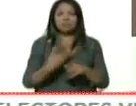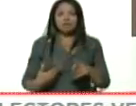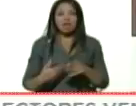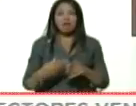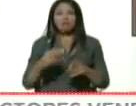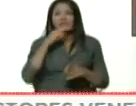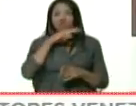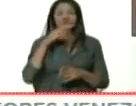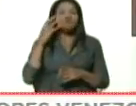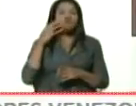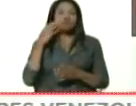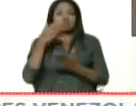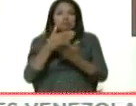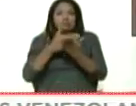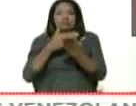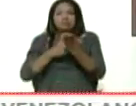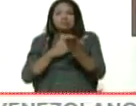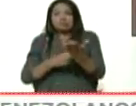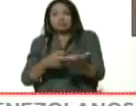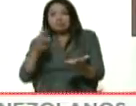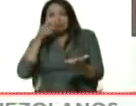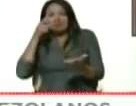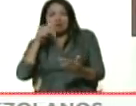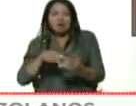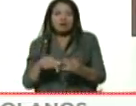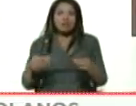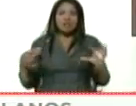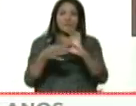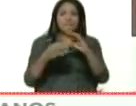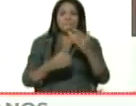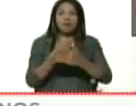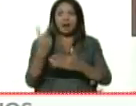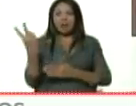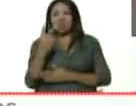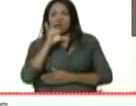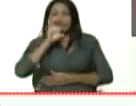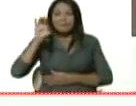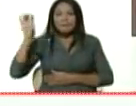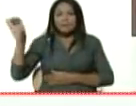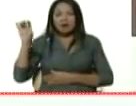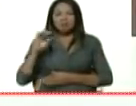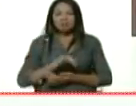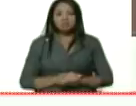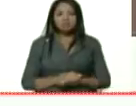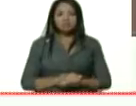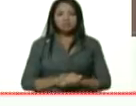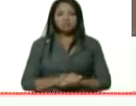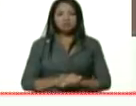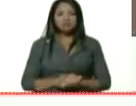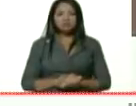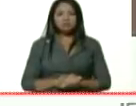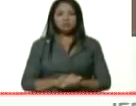traído es atraso en el tema de seguridad y de cooperación entre los dos países.